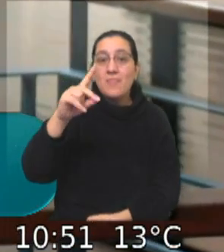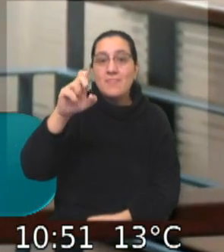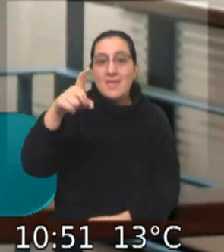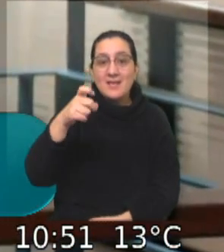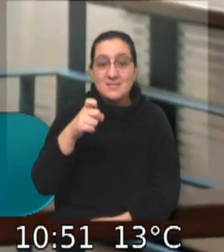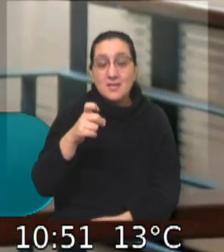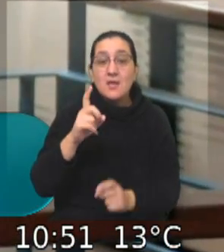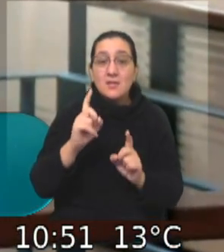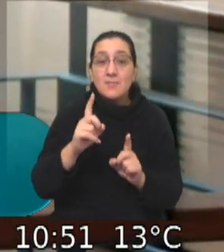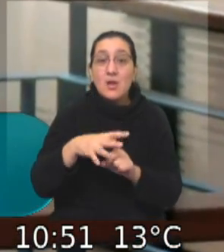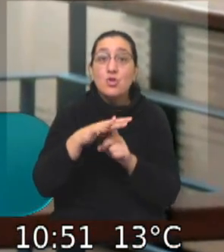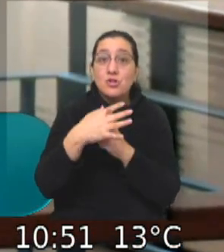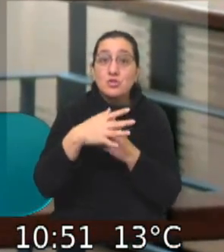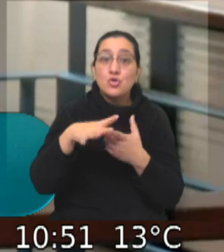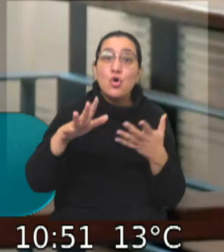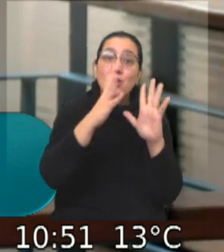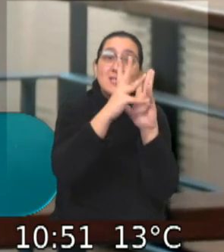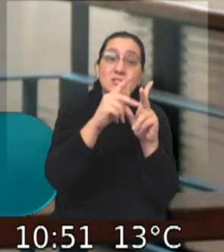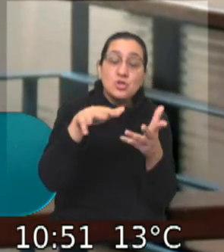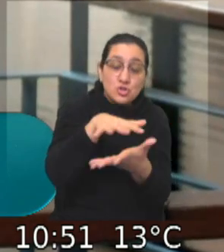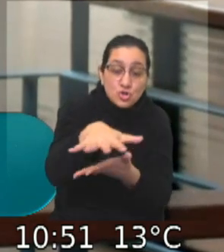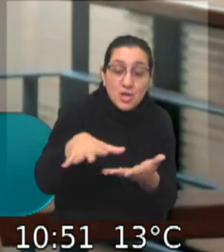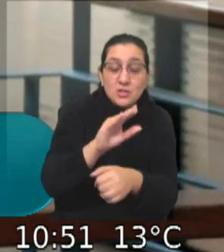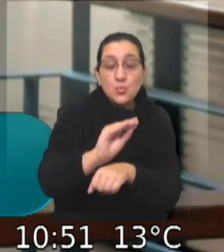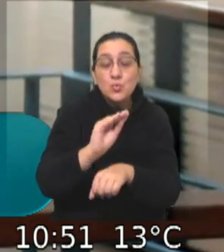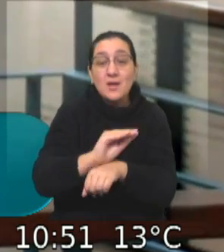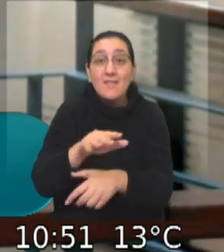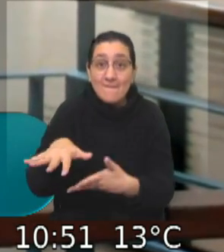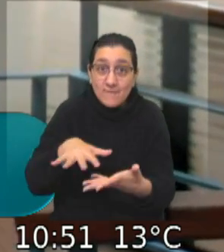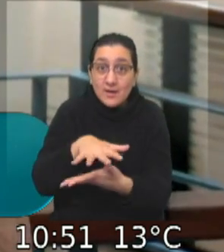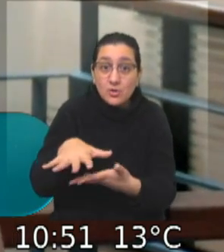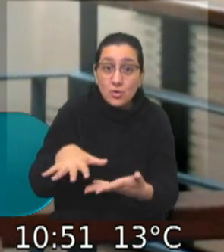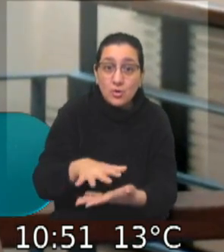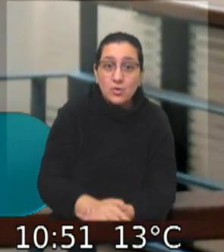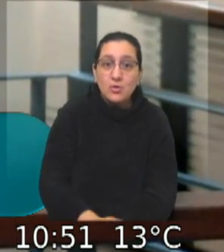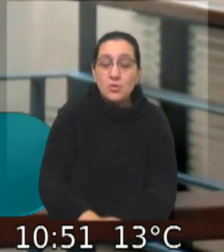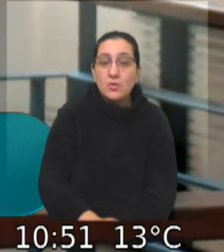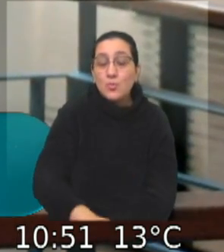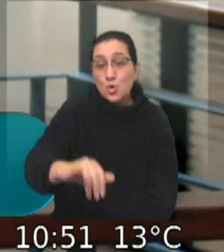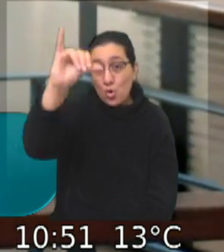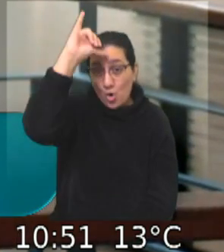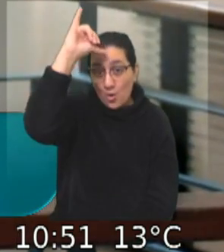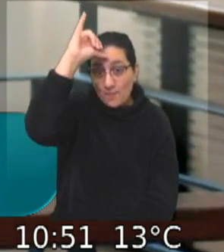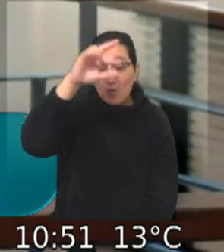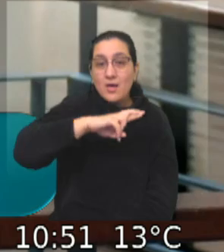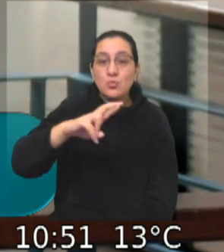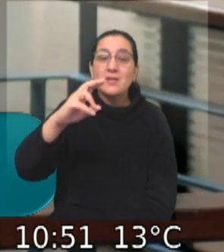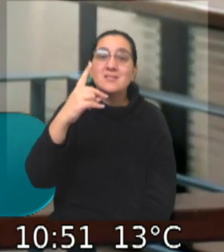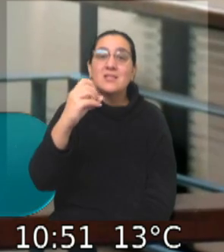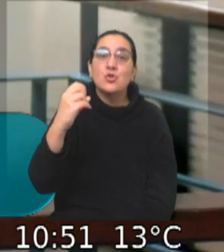con el barrio también, con las organizaciones sociales y culturales del barrio, pasando Colón, allá por la Ruta